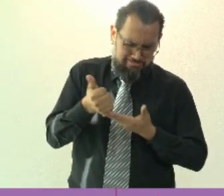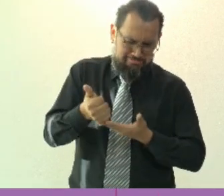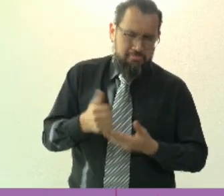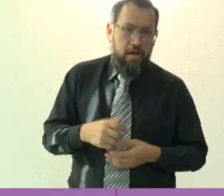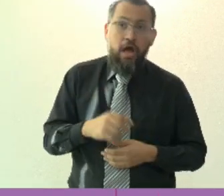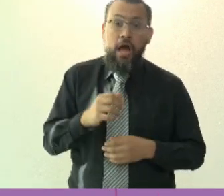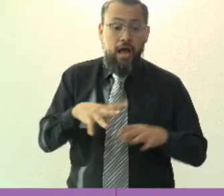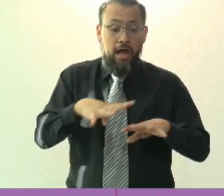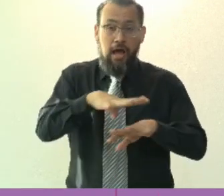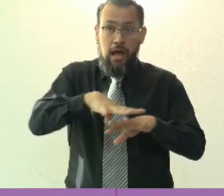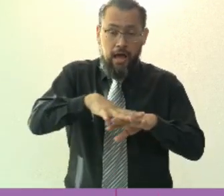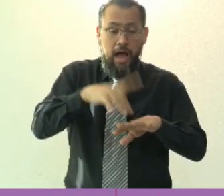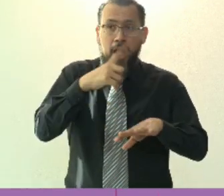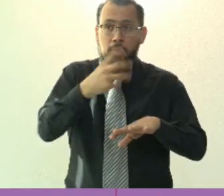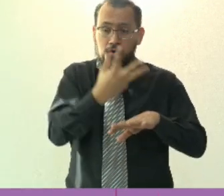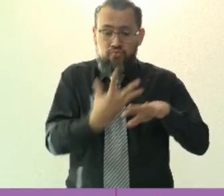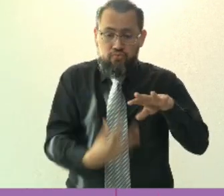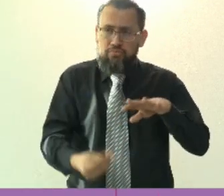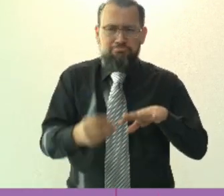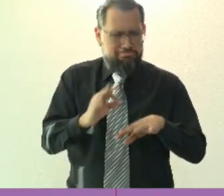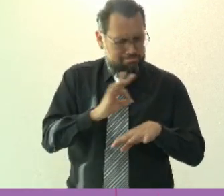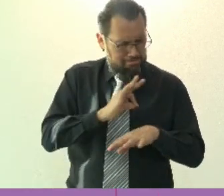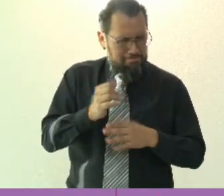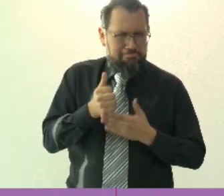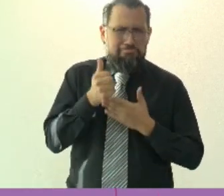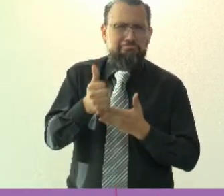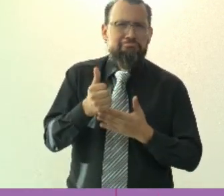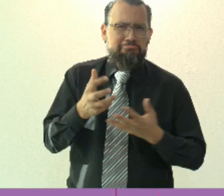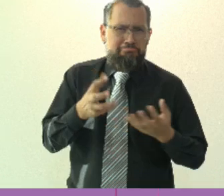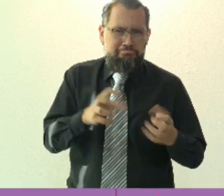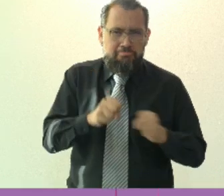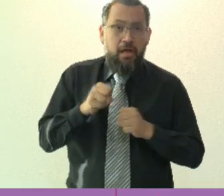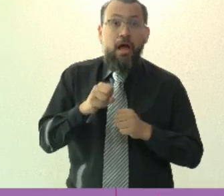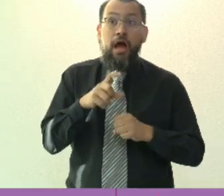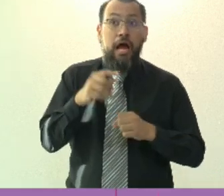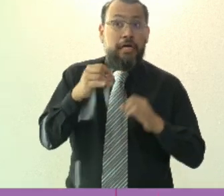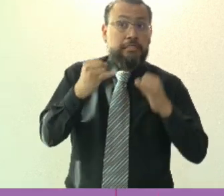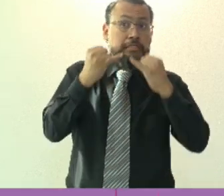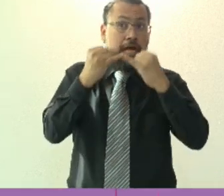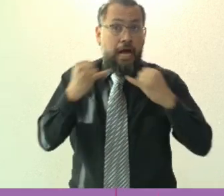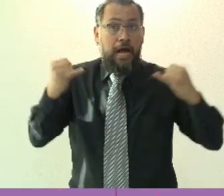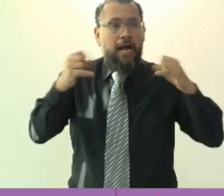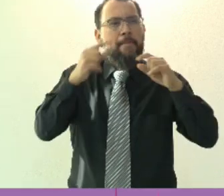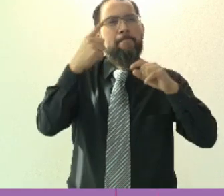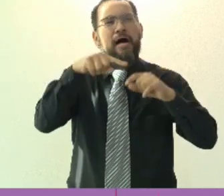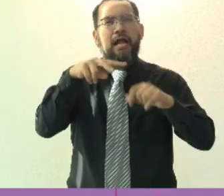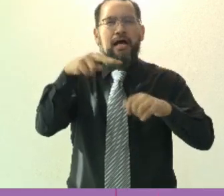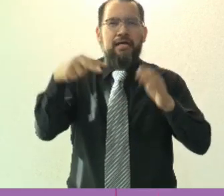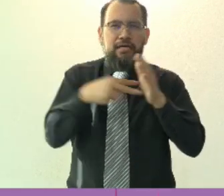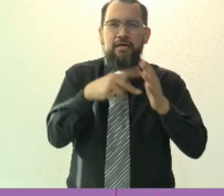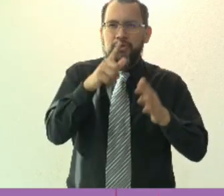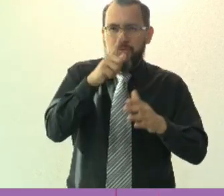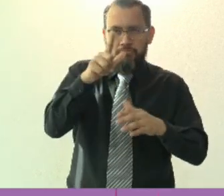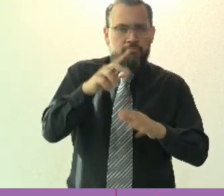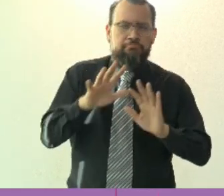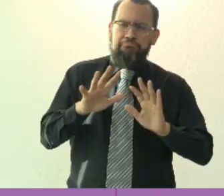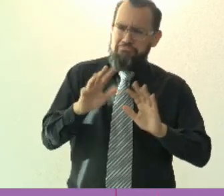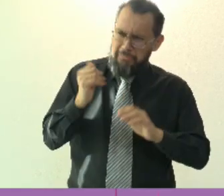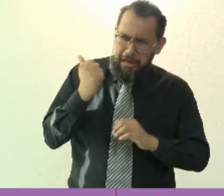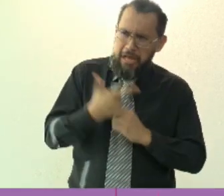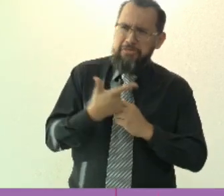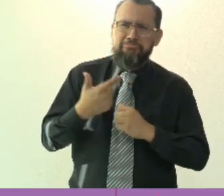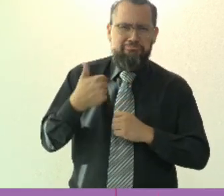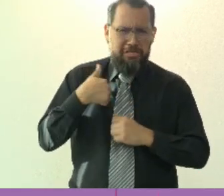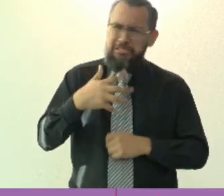¿Quieres coladeras? Te las conseguimos. ¿Quieres cable para hacer conexión? Te los conseguimos, siempre